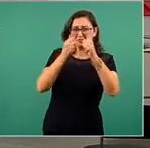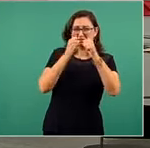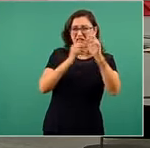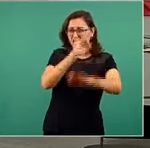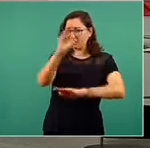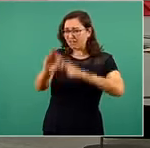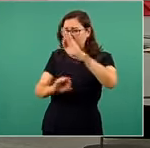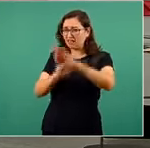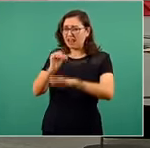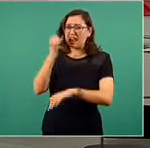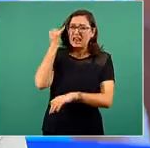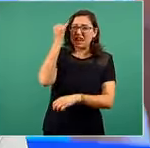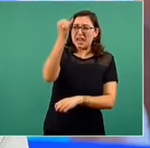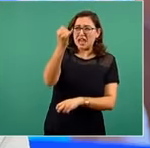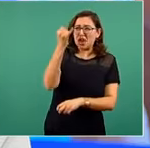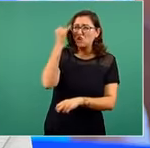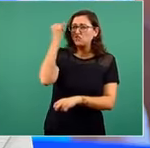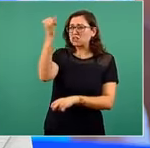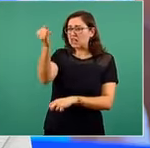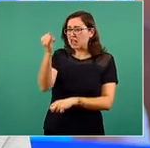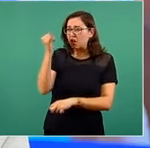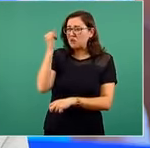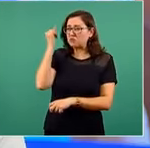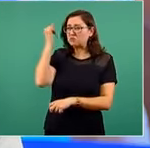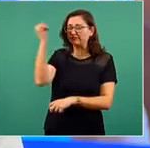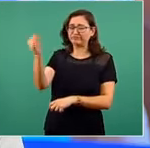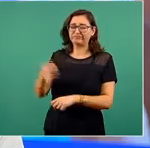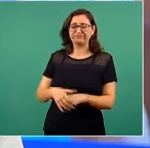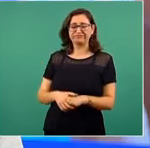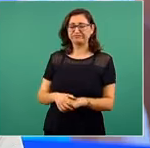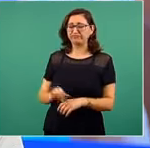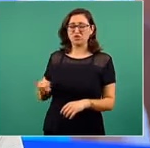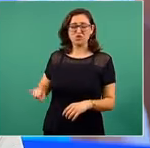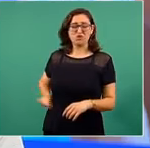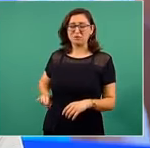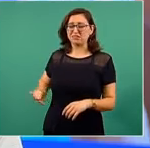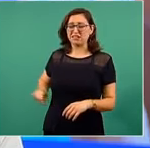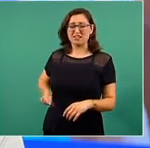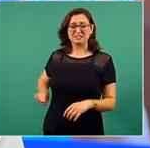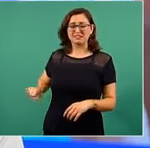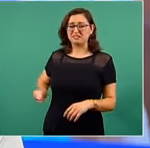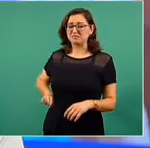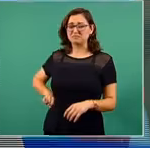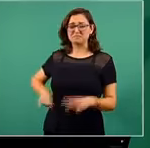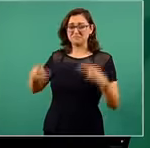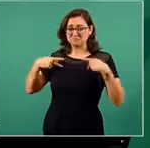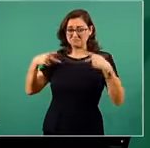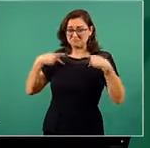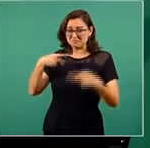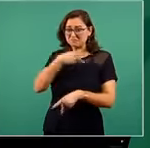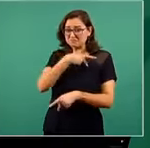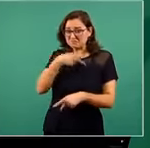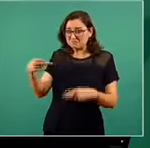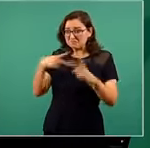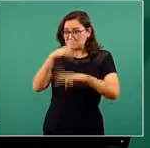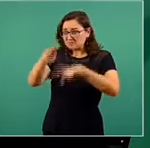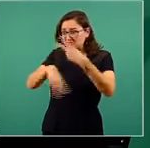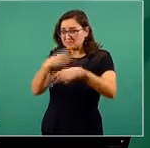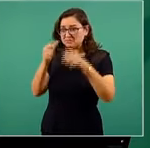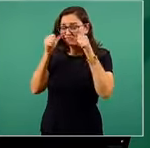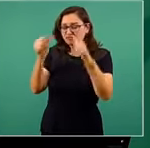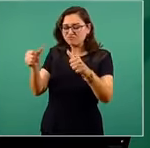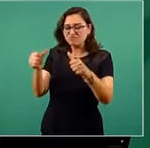particularmente para las poblaciones más desfavorecidas económicamente, para los pobres. No olvidar, en